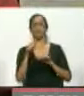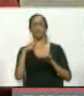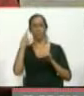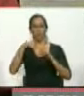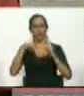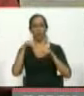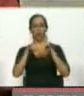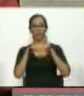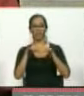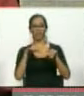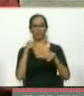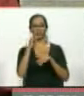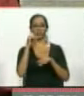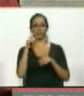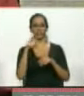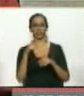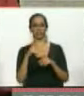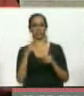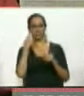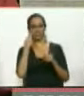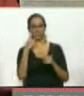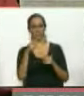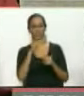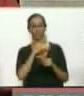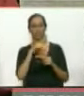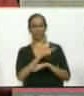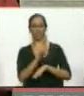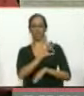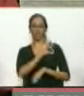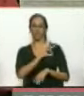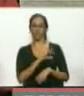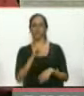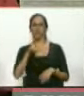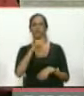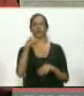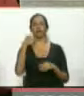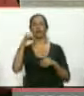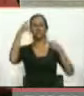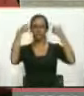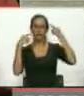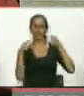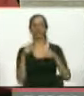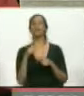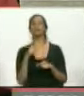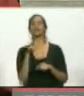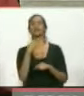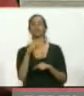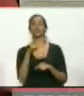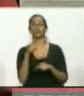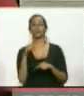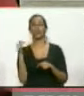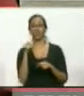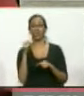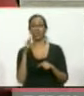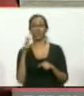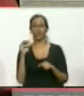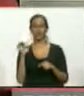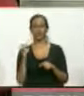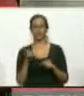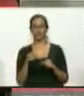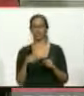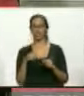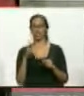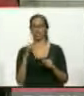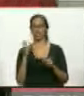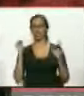aquí en zurda konducta pendiente de nuestras redes sociales arroba la zurda de chávez en twitter y arroba zurda guión bajo conducta en pista